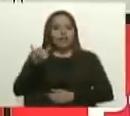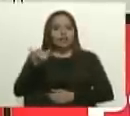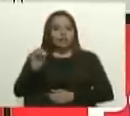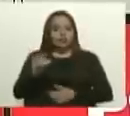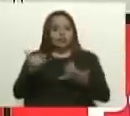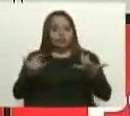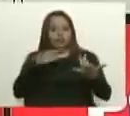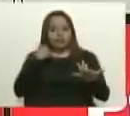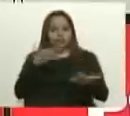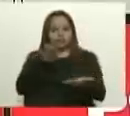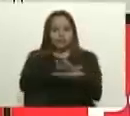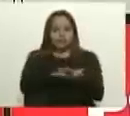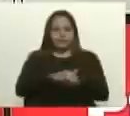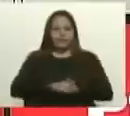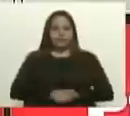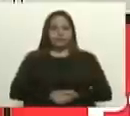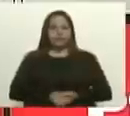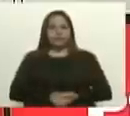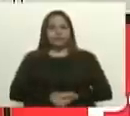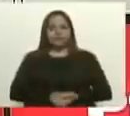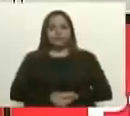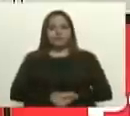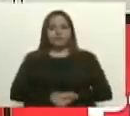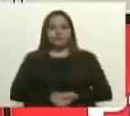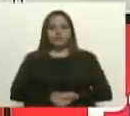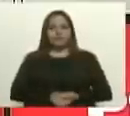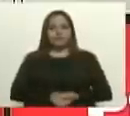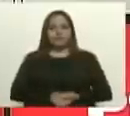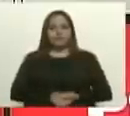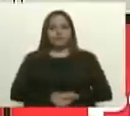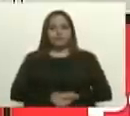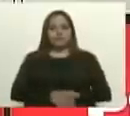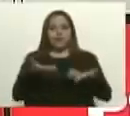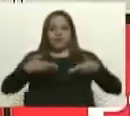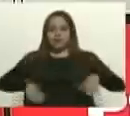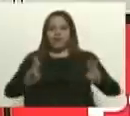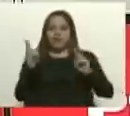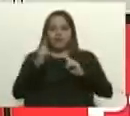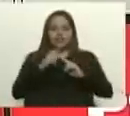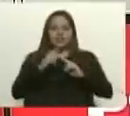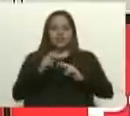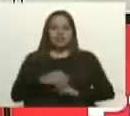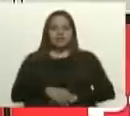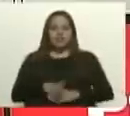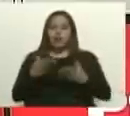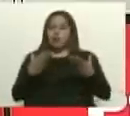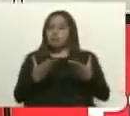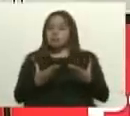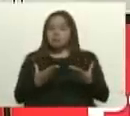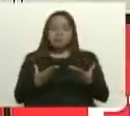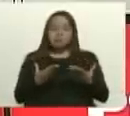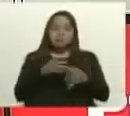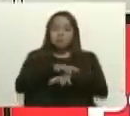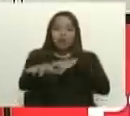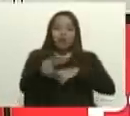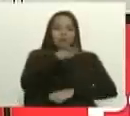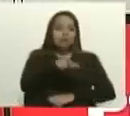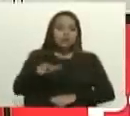Ramón Vivas Velasco, de Táchira. Muy poca gente sabía